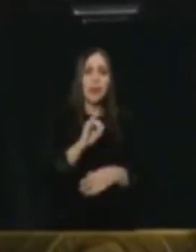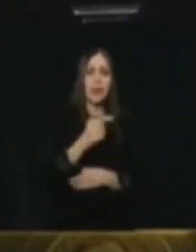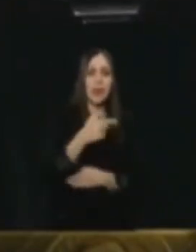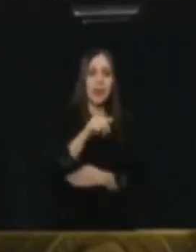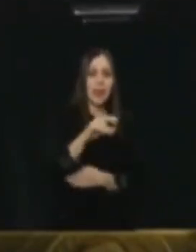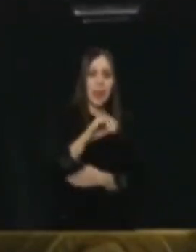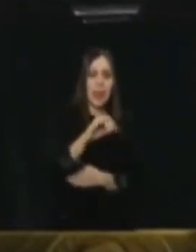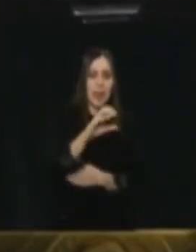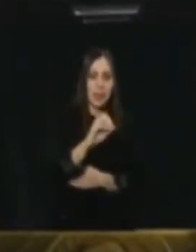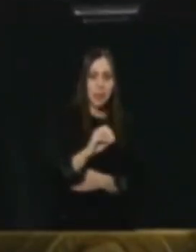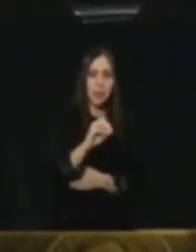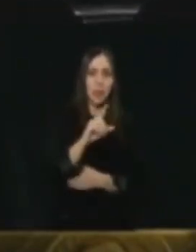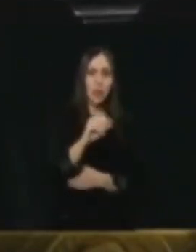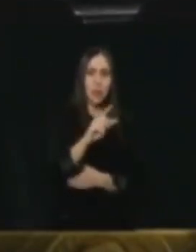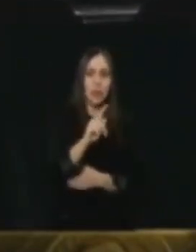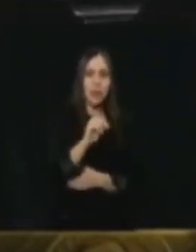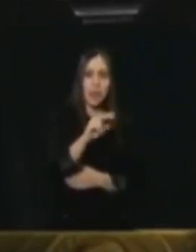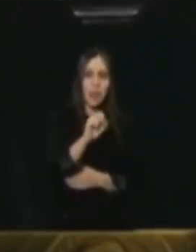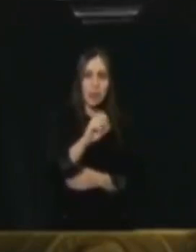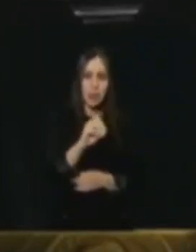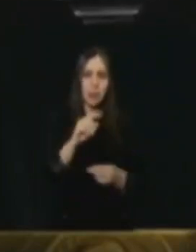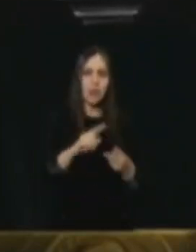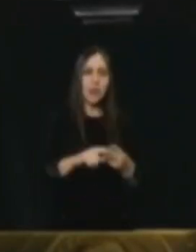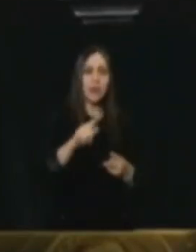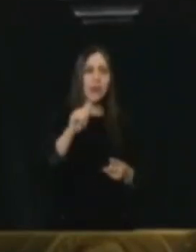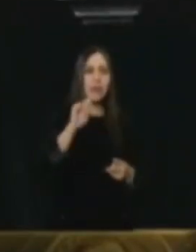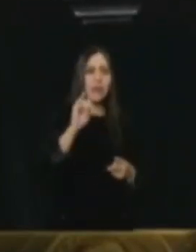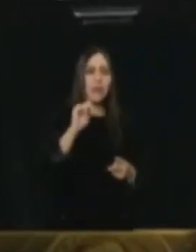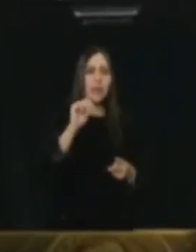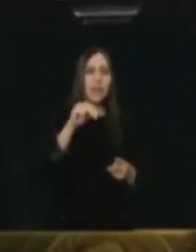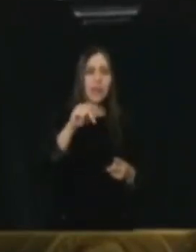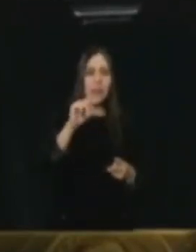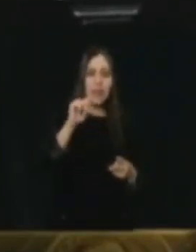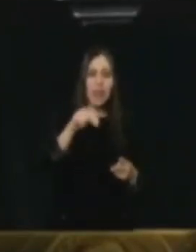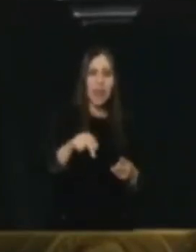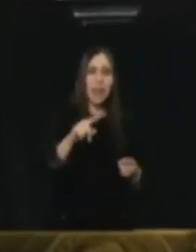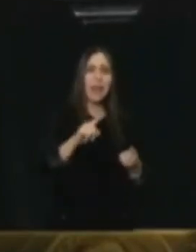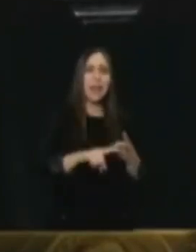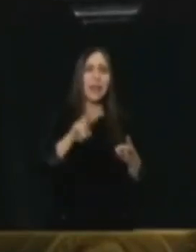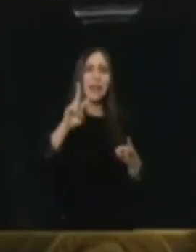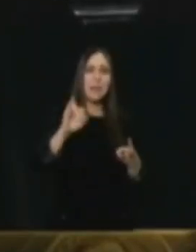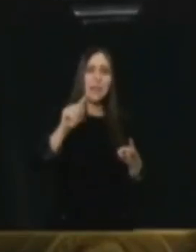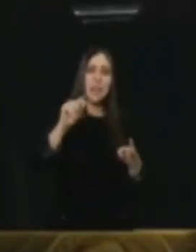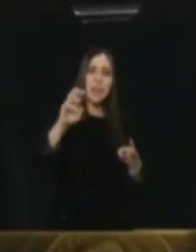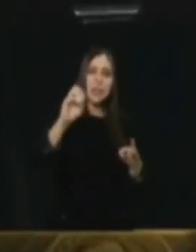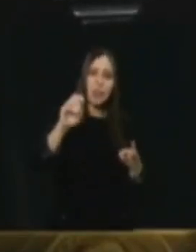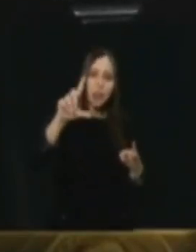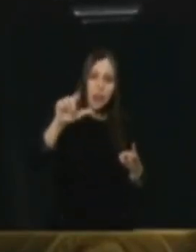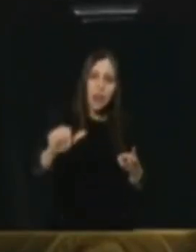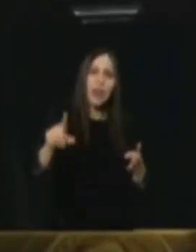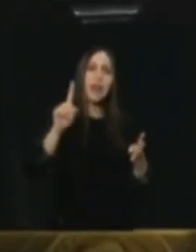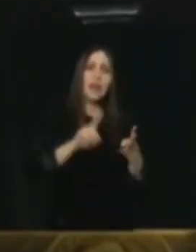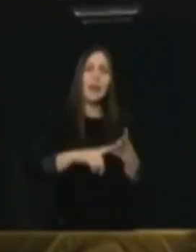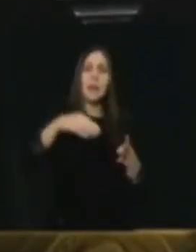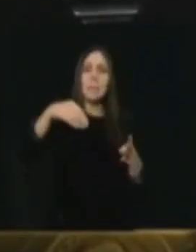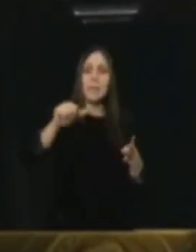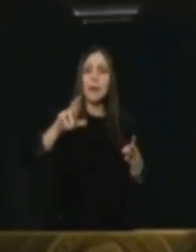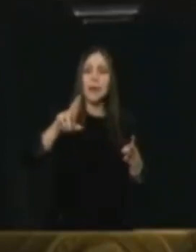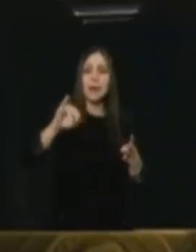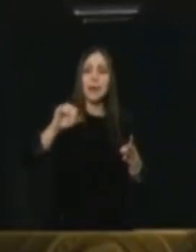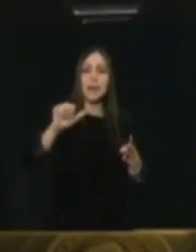a Vitola, la de Chiribiribí, Chiribiribí, a María Victoria, a quien